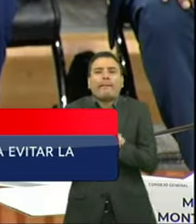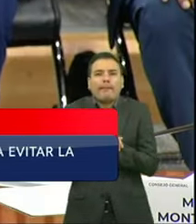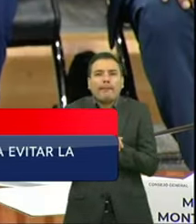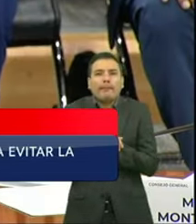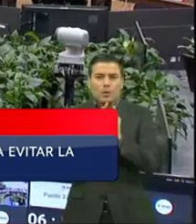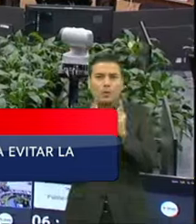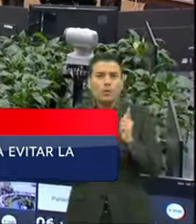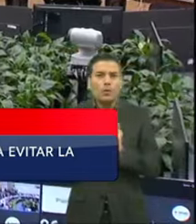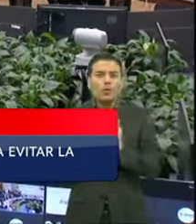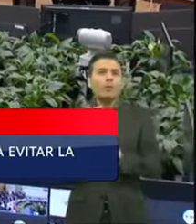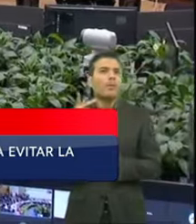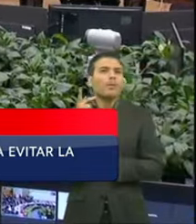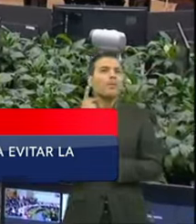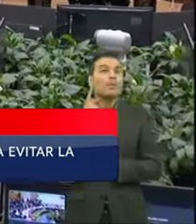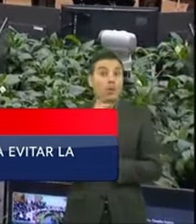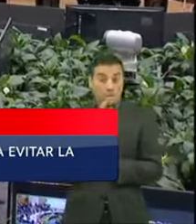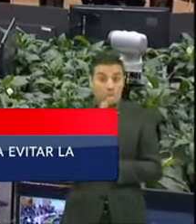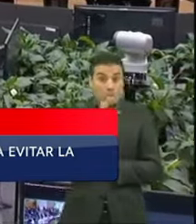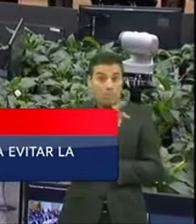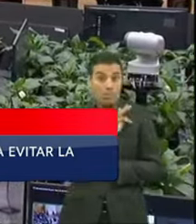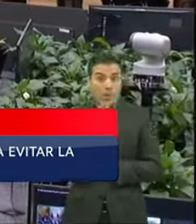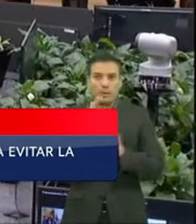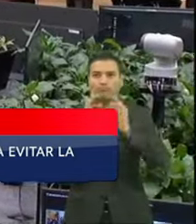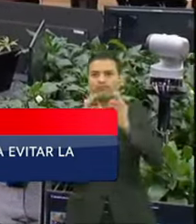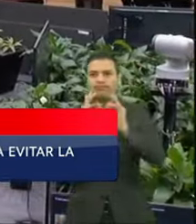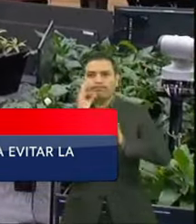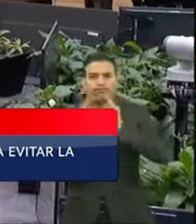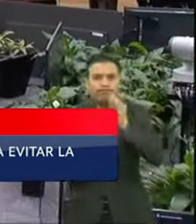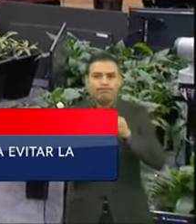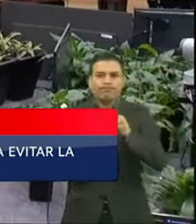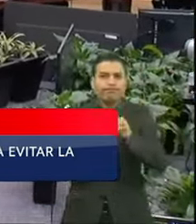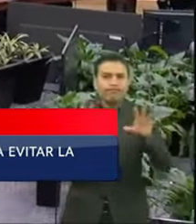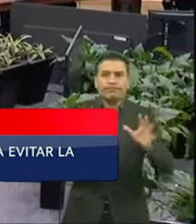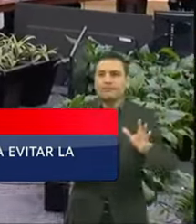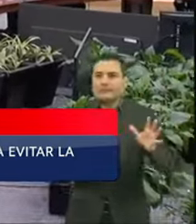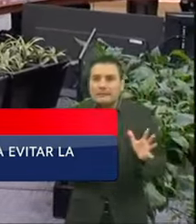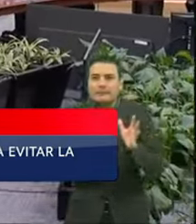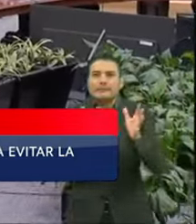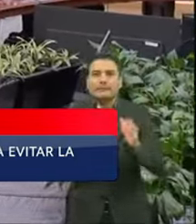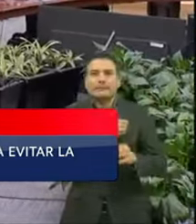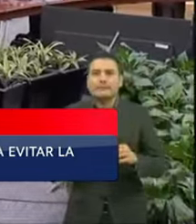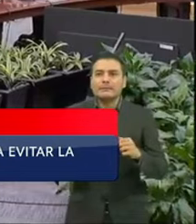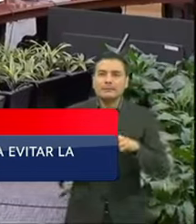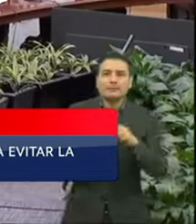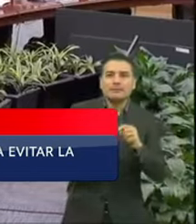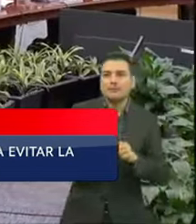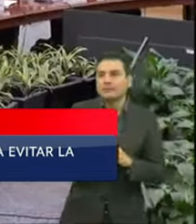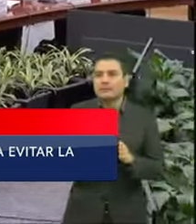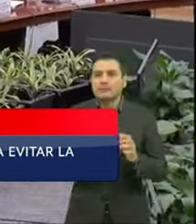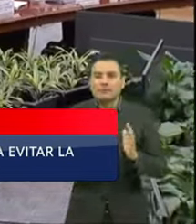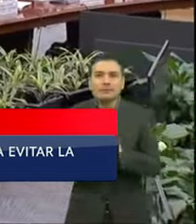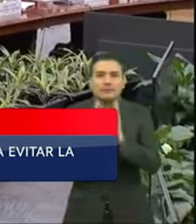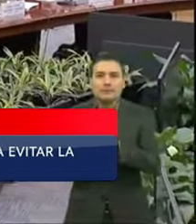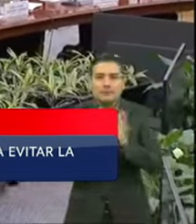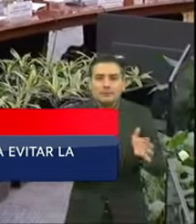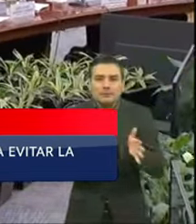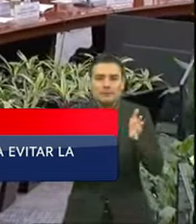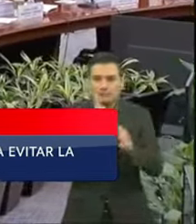otro también el poder criminal, ¿no? Ellos van a poder jugar en eso. Y eso pues es